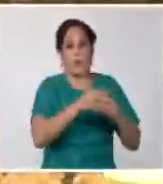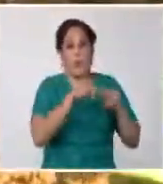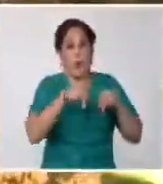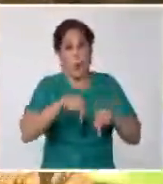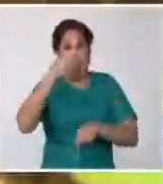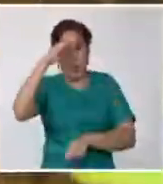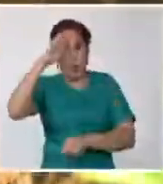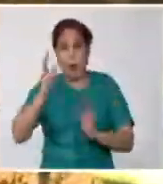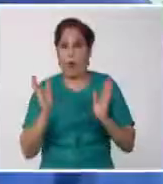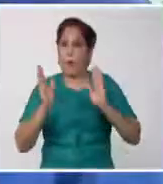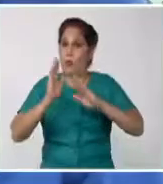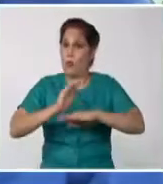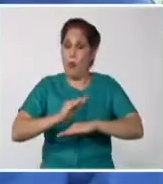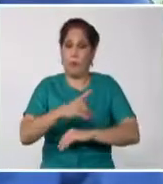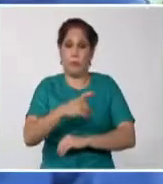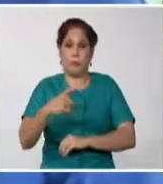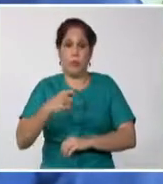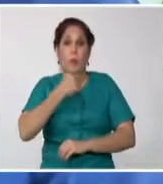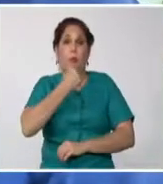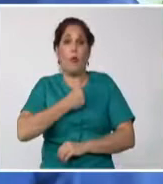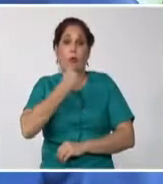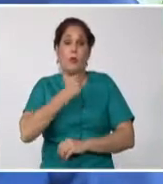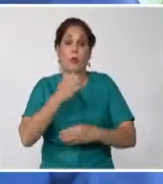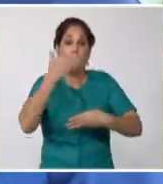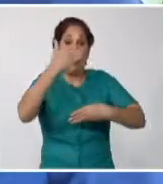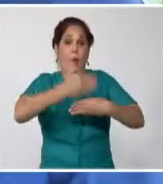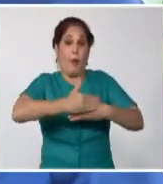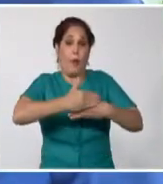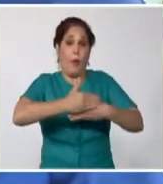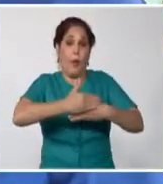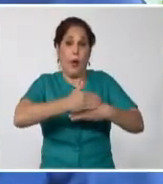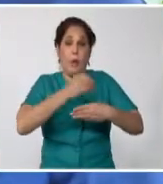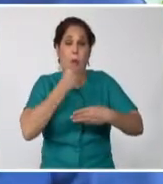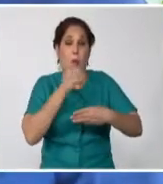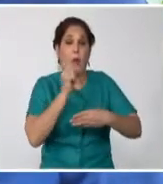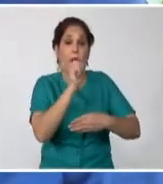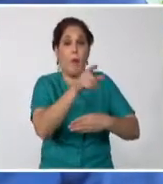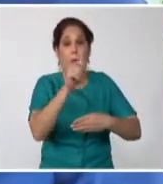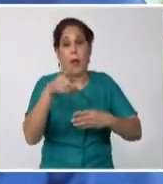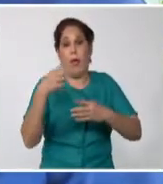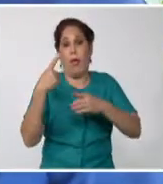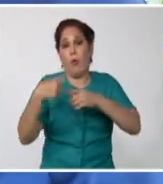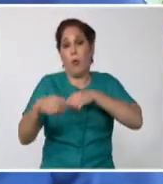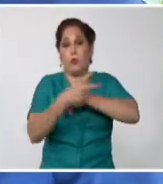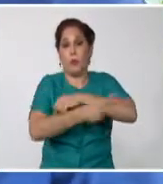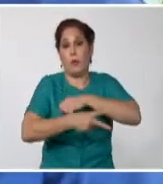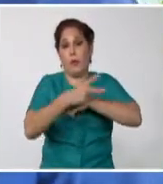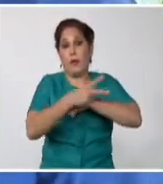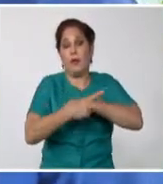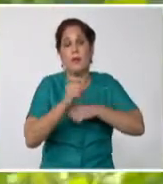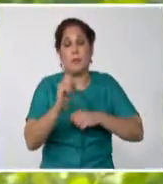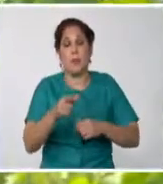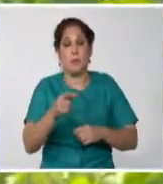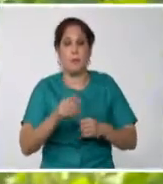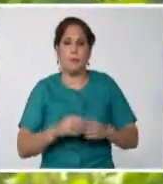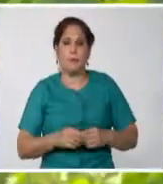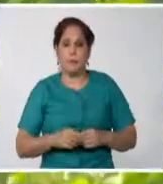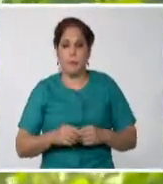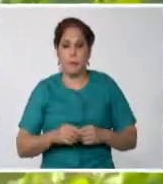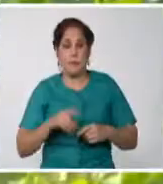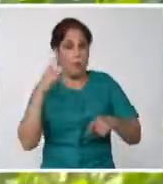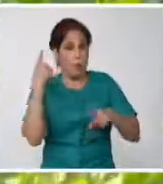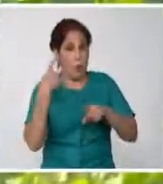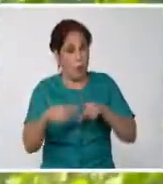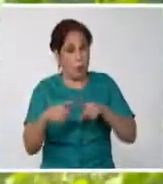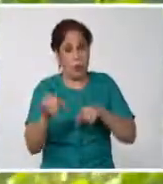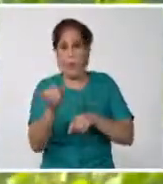tiene disponibilidad ni acceso porque el bloqueo impide la compra de Cuba de ese insumo. Otro tanto